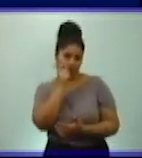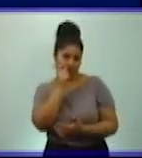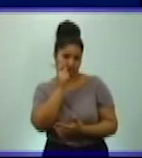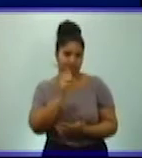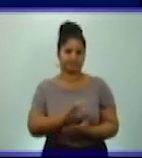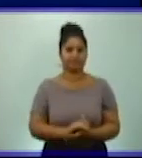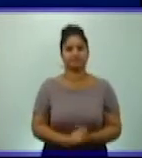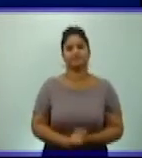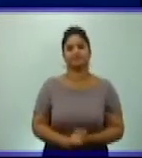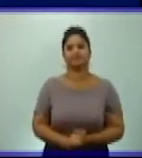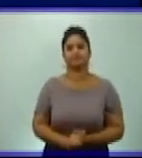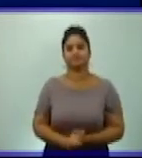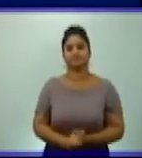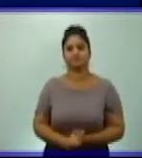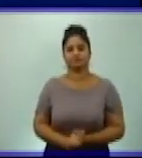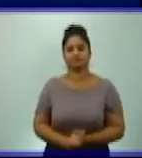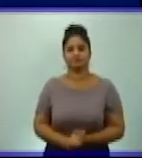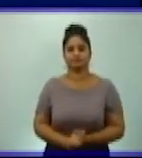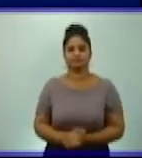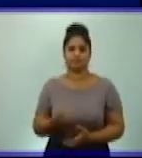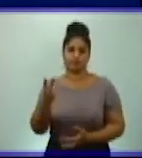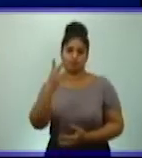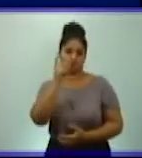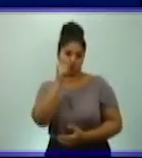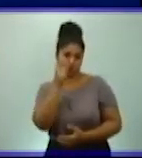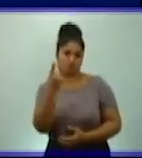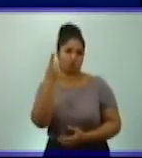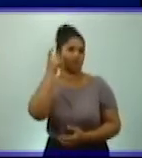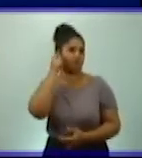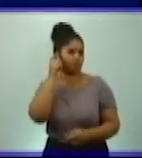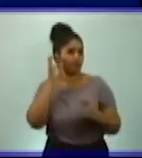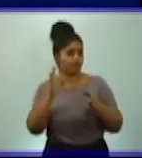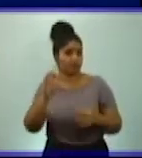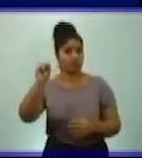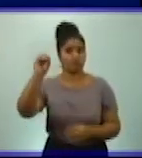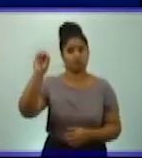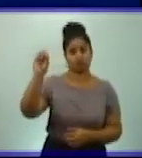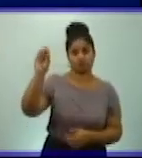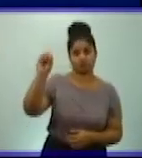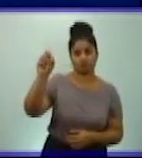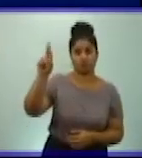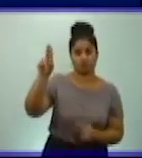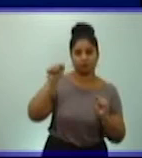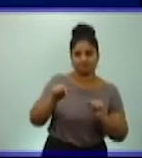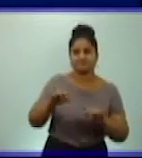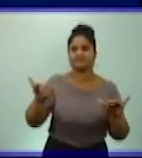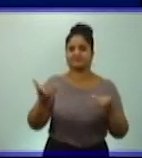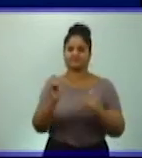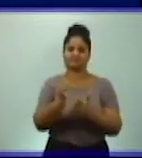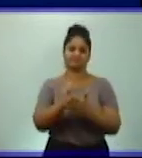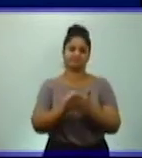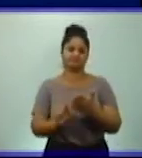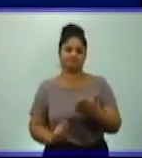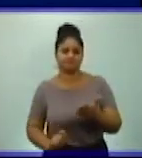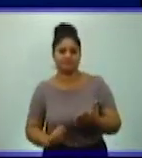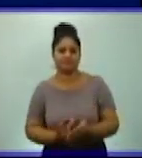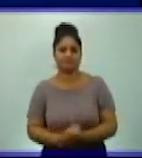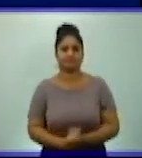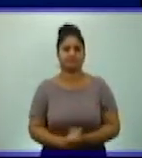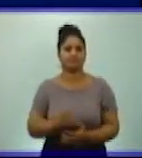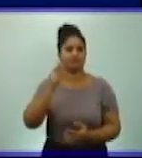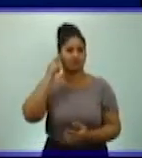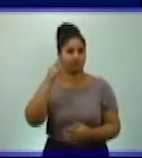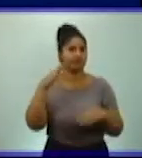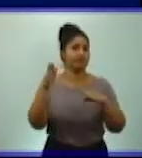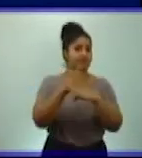este que estamos analizando. Los subtemas, que son esas ideas que ayudan a sustentar el tema principal, los celos, el